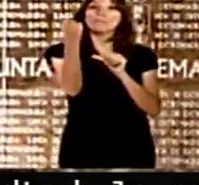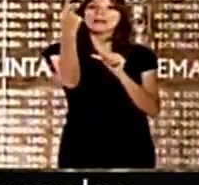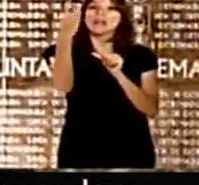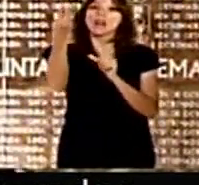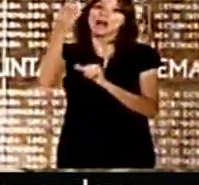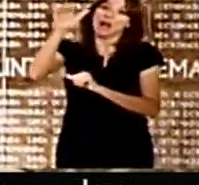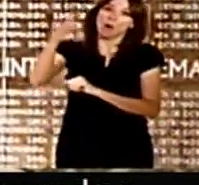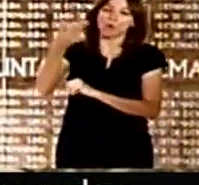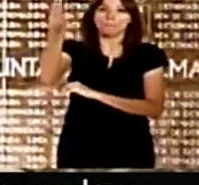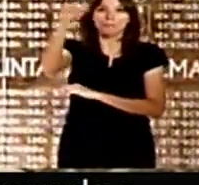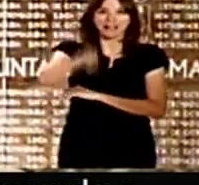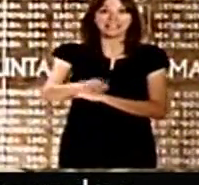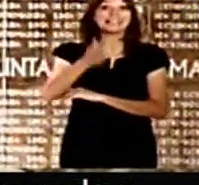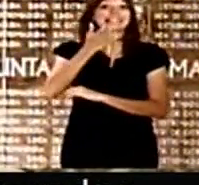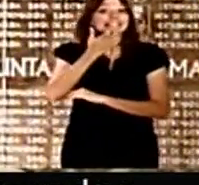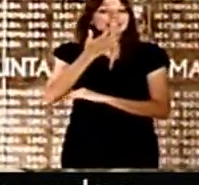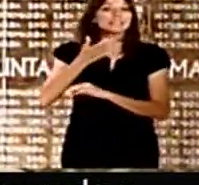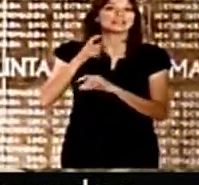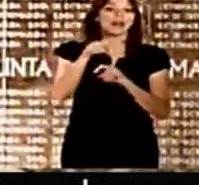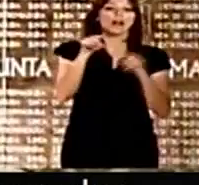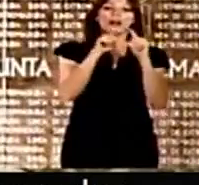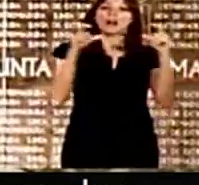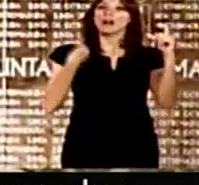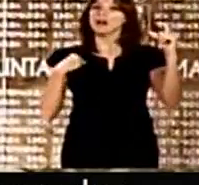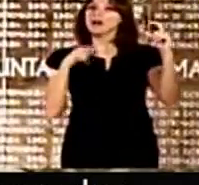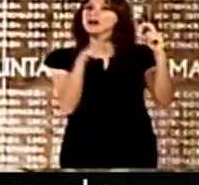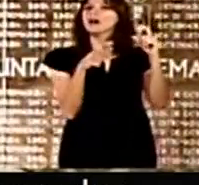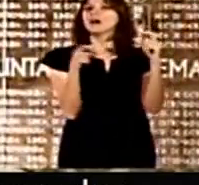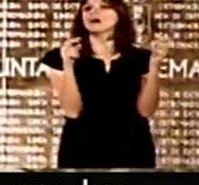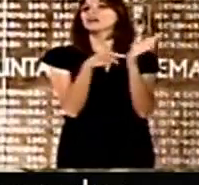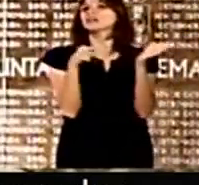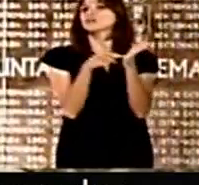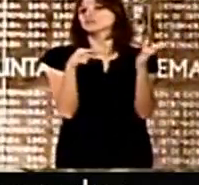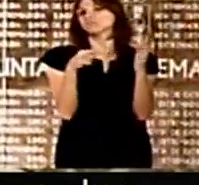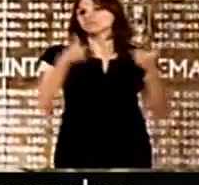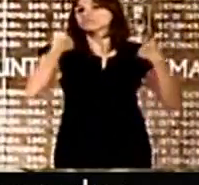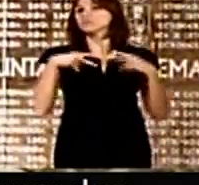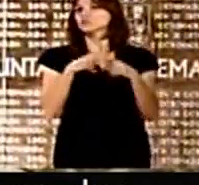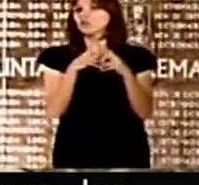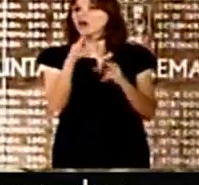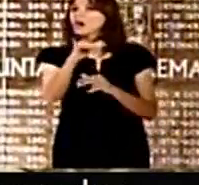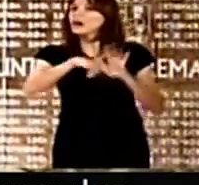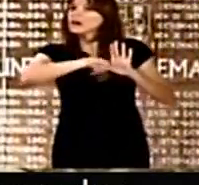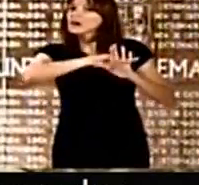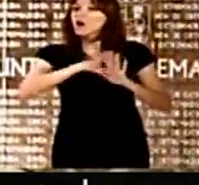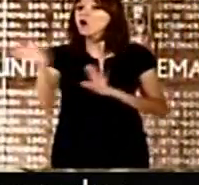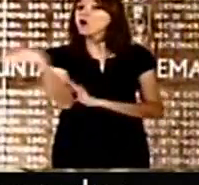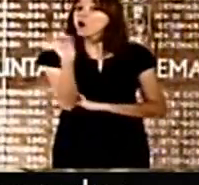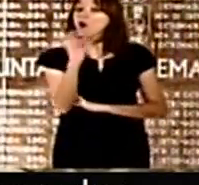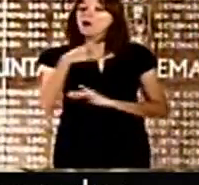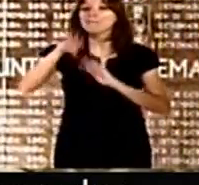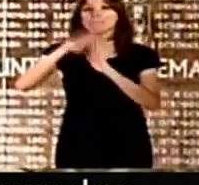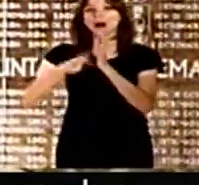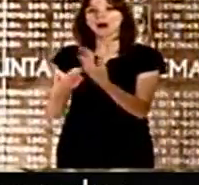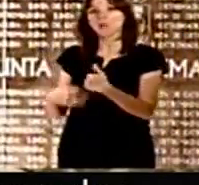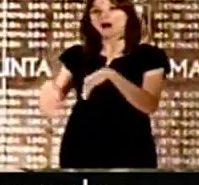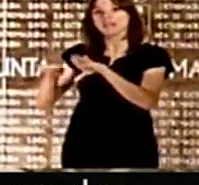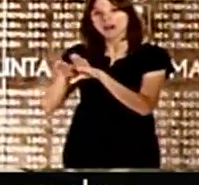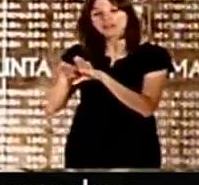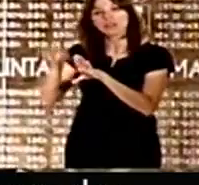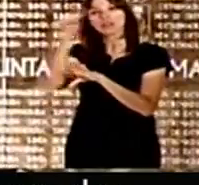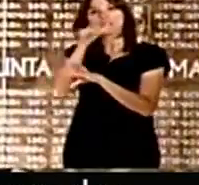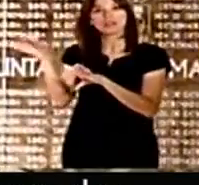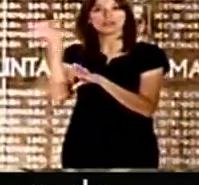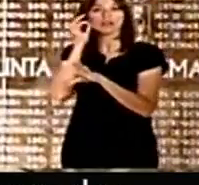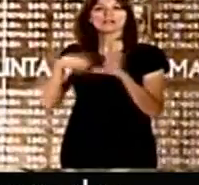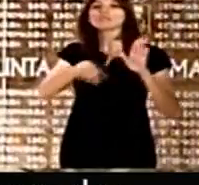las cláusulas de responsabilidad social empresarial o que en esas empresas están implantados planes de igualdad de